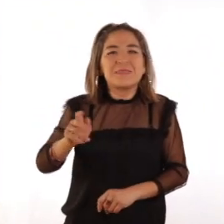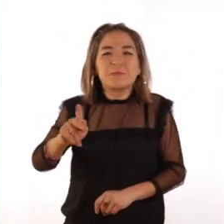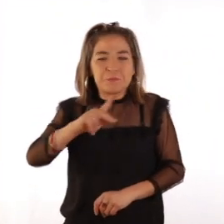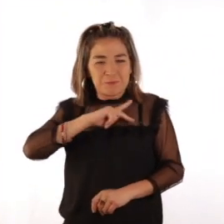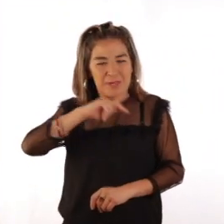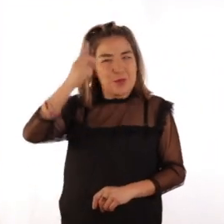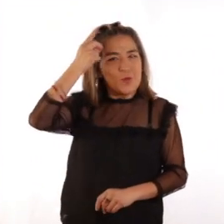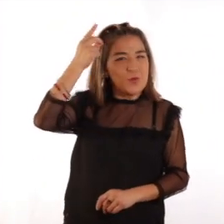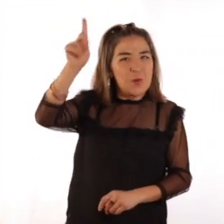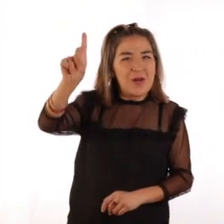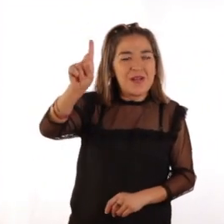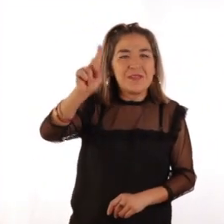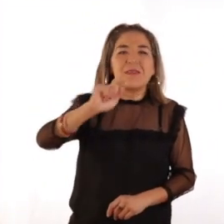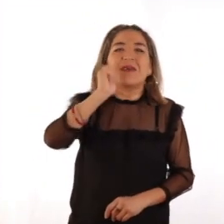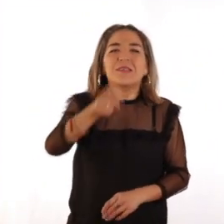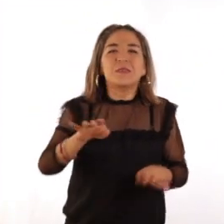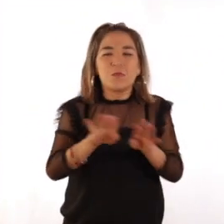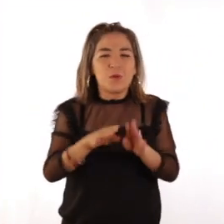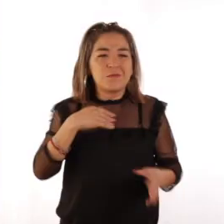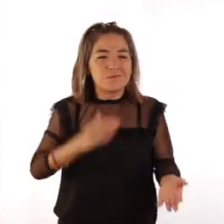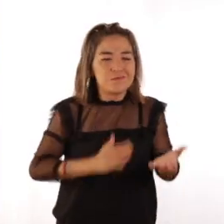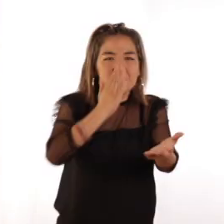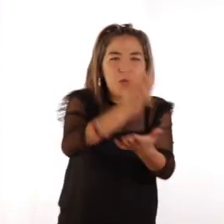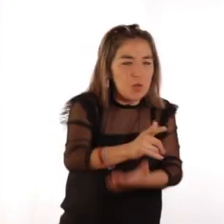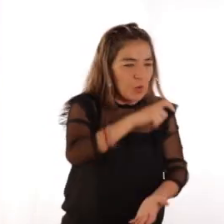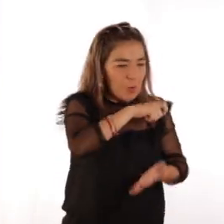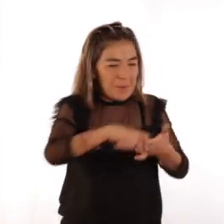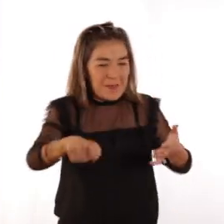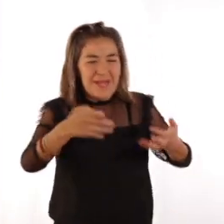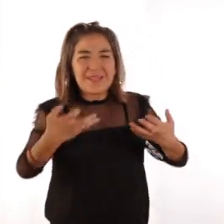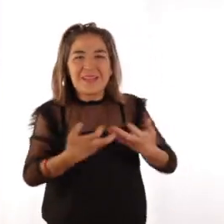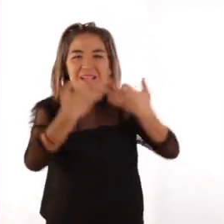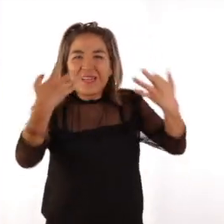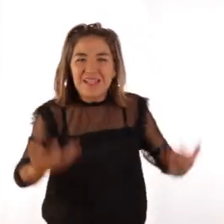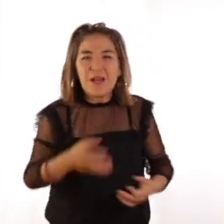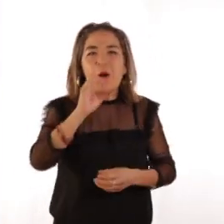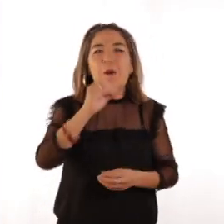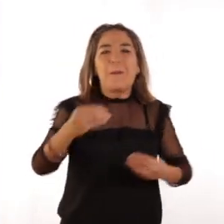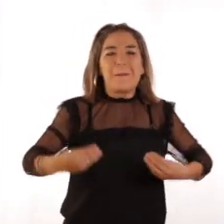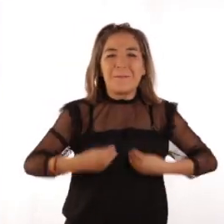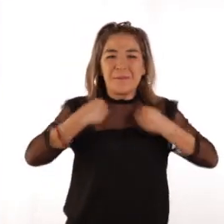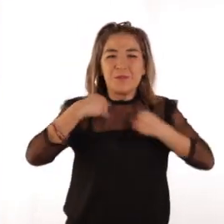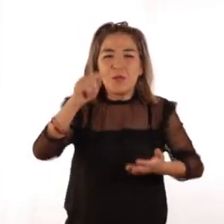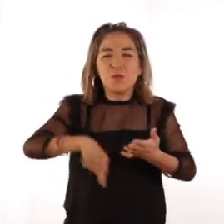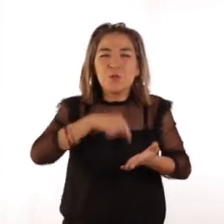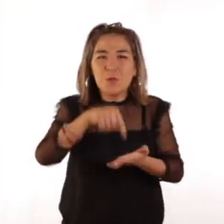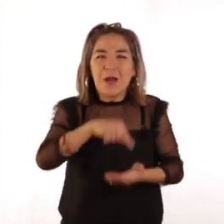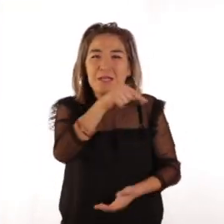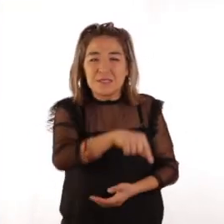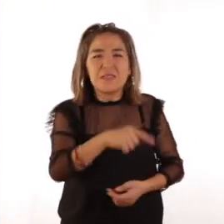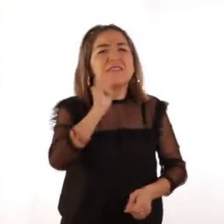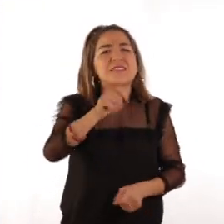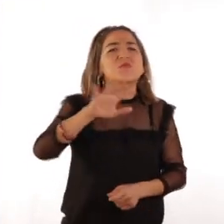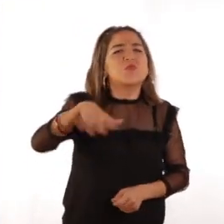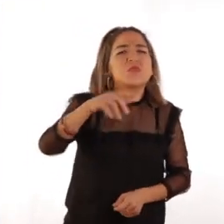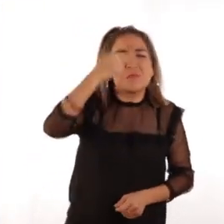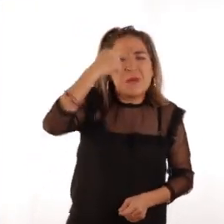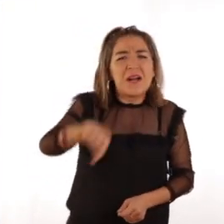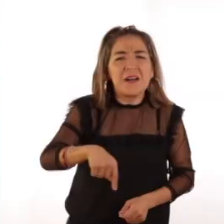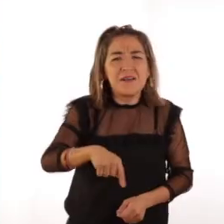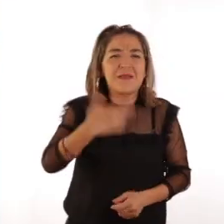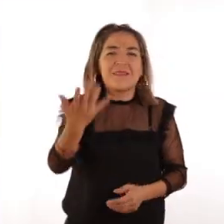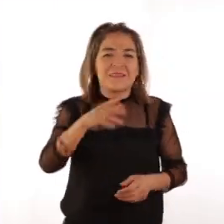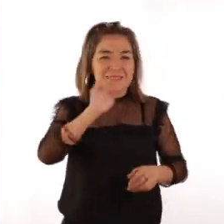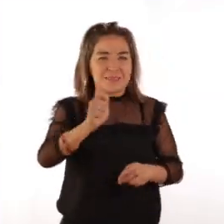Como cuando ocurre al llegar y comprar un terreno, una vivienda, pues lo primero que